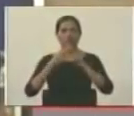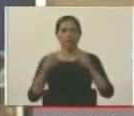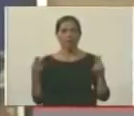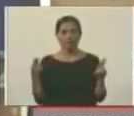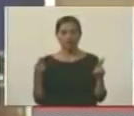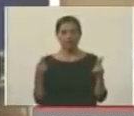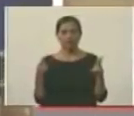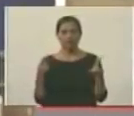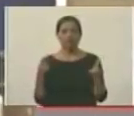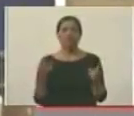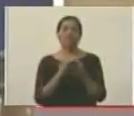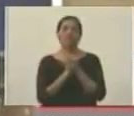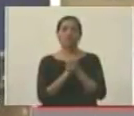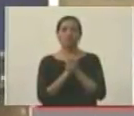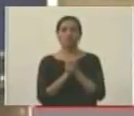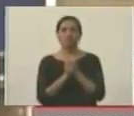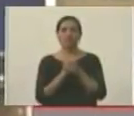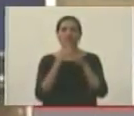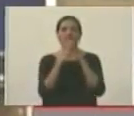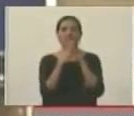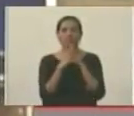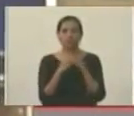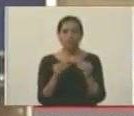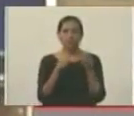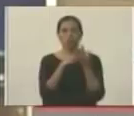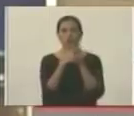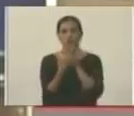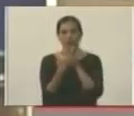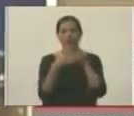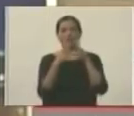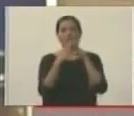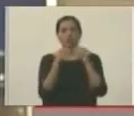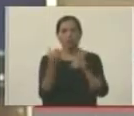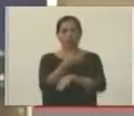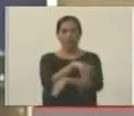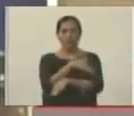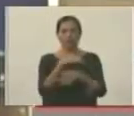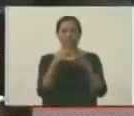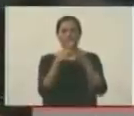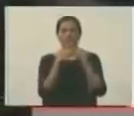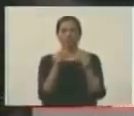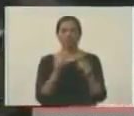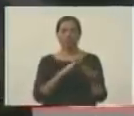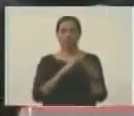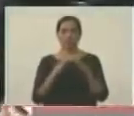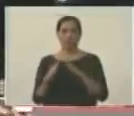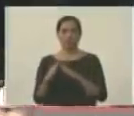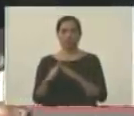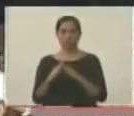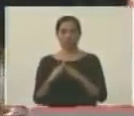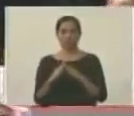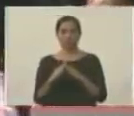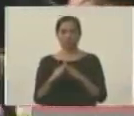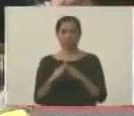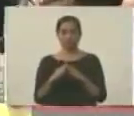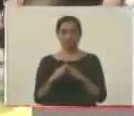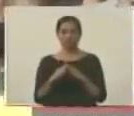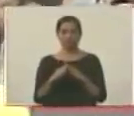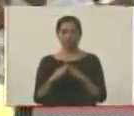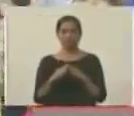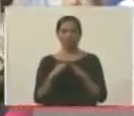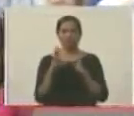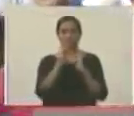de la solidaridad en todos los barrios, en todas las calles, en todas las comunidades. Es